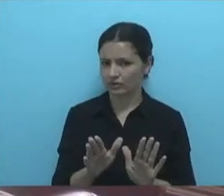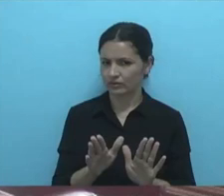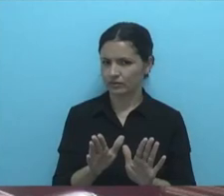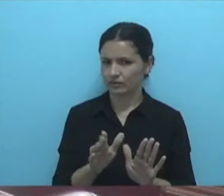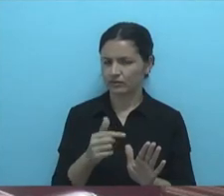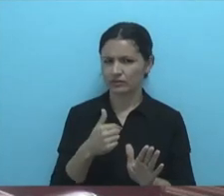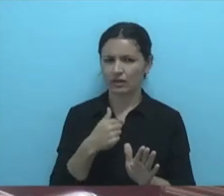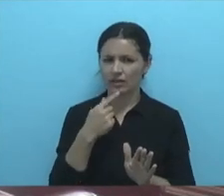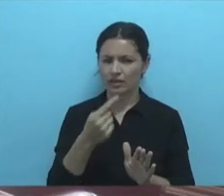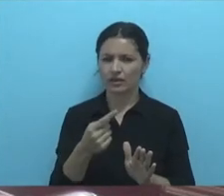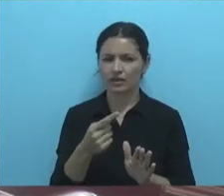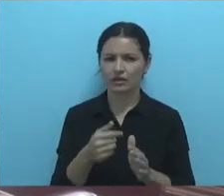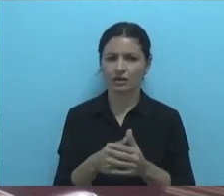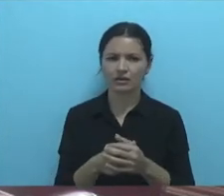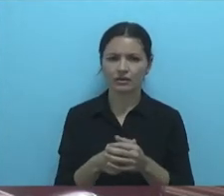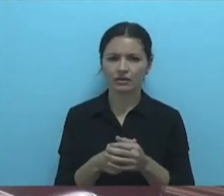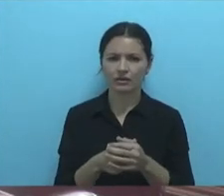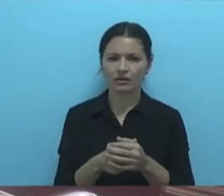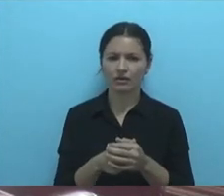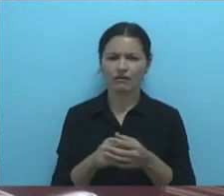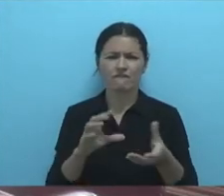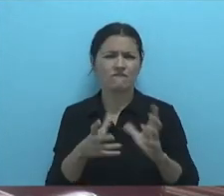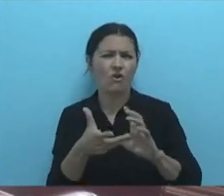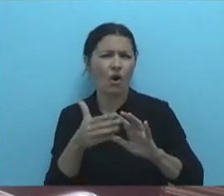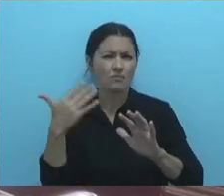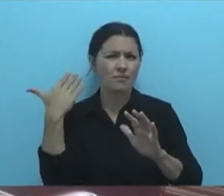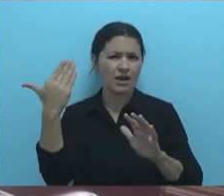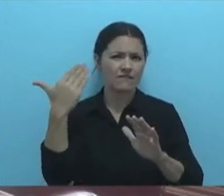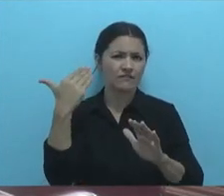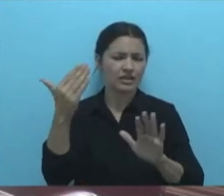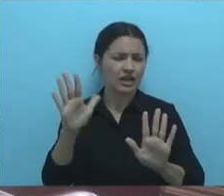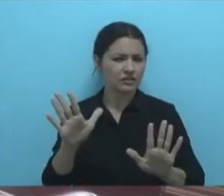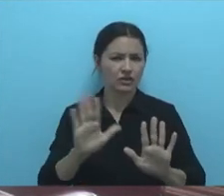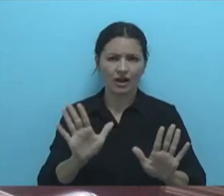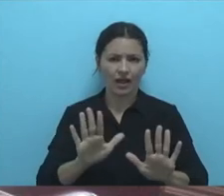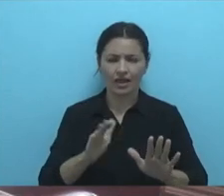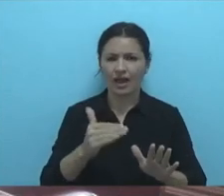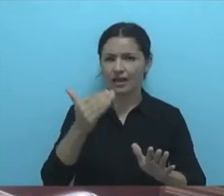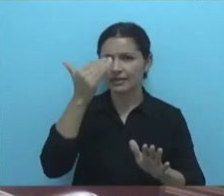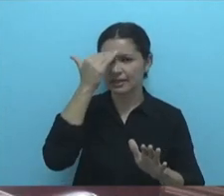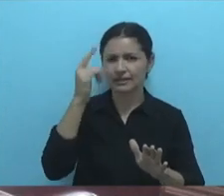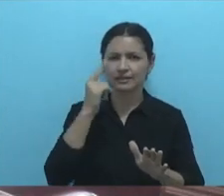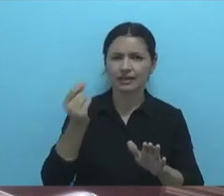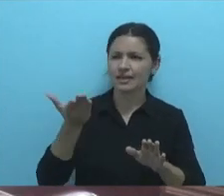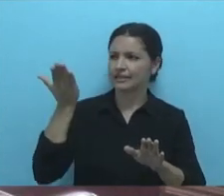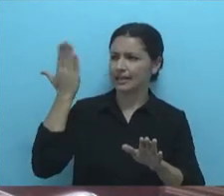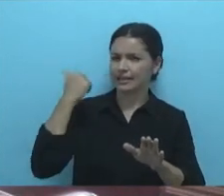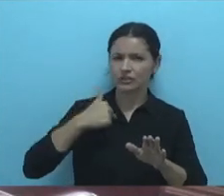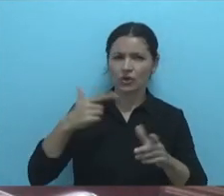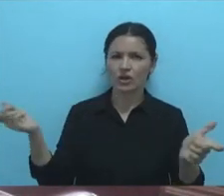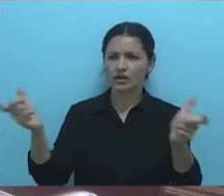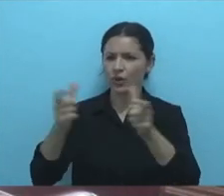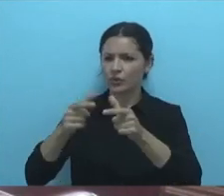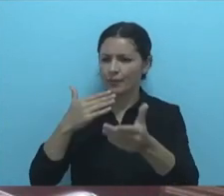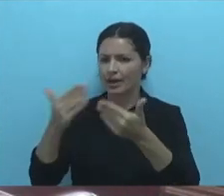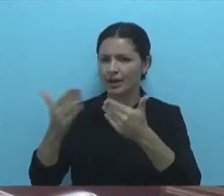a aceptar que se diga qué moneda qué manera extraña y demás Yo planteé hace 15 días en la reunión de parlamentaria y está